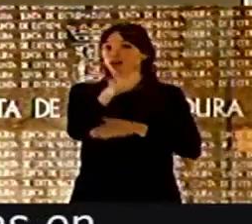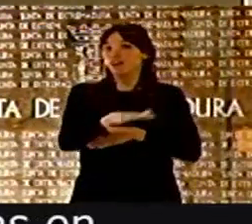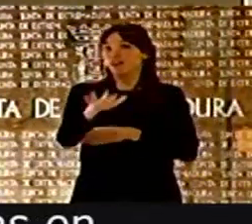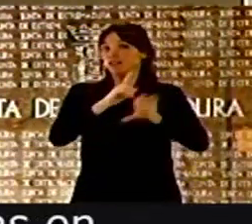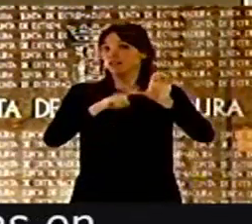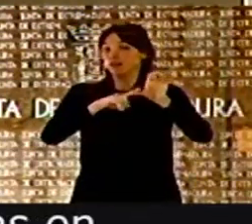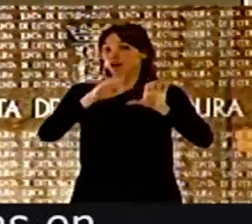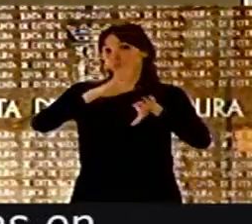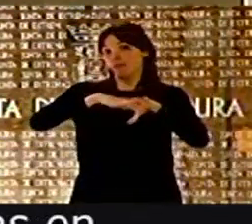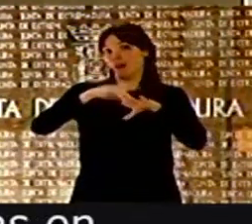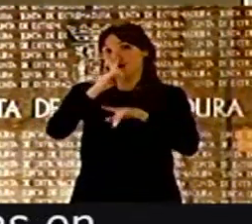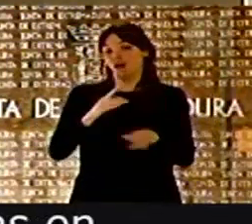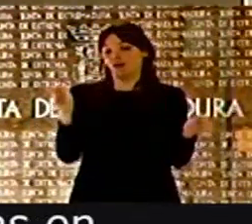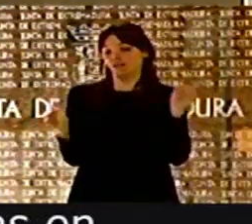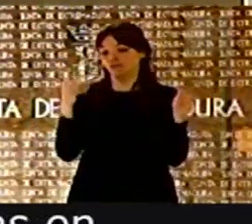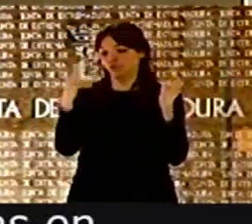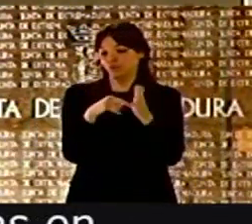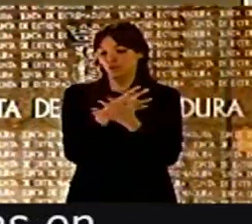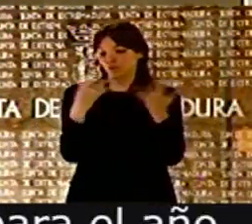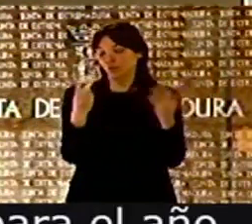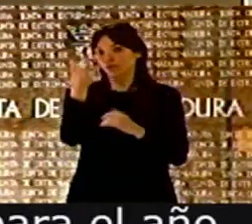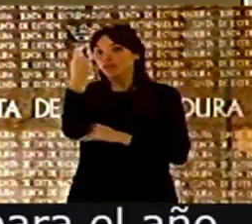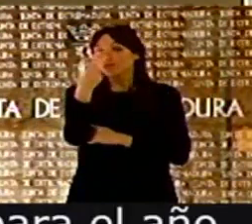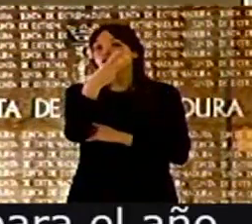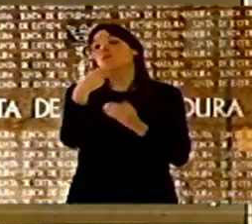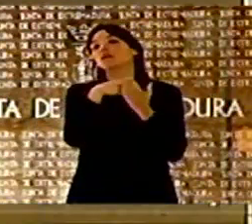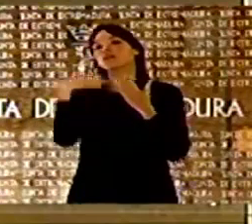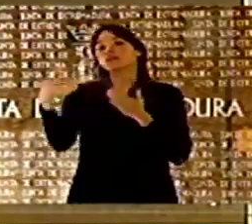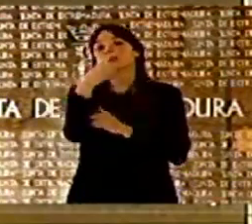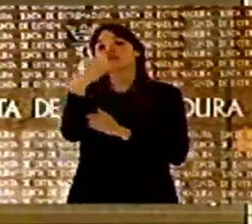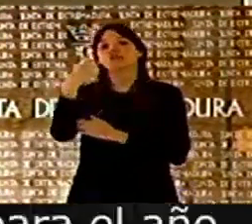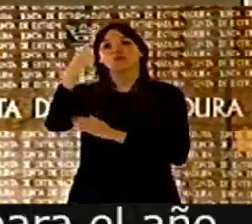año 2019 por valor de 2.200.000 euros,